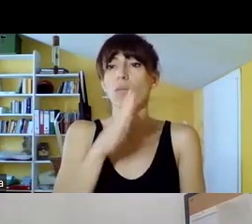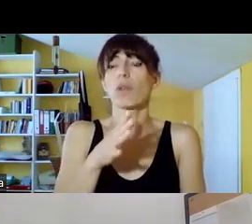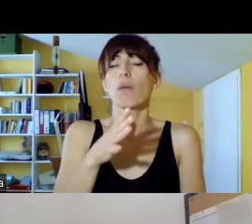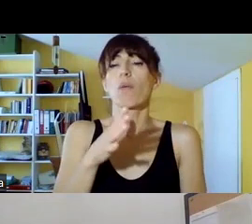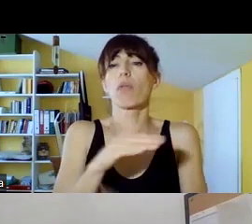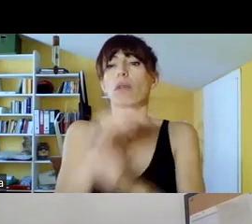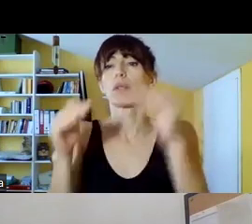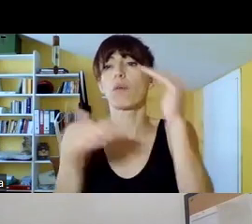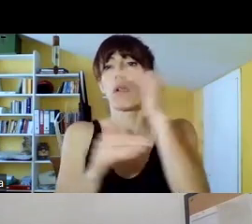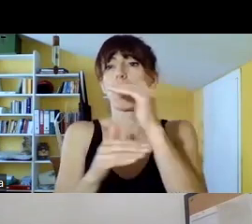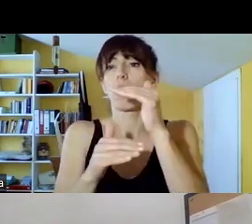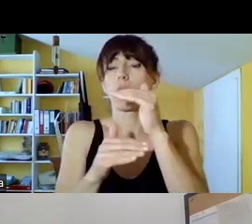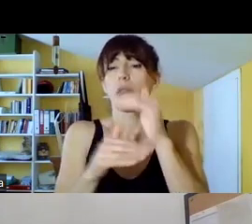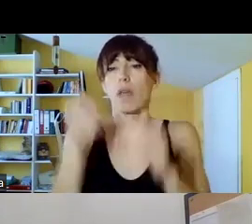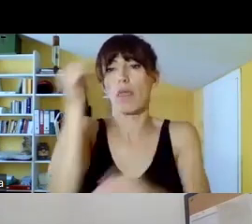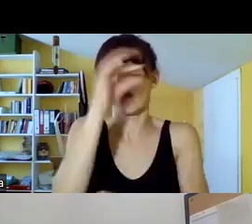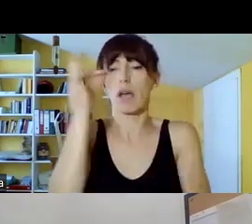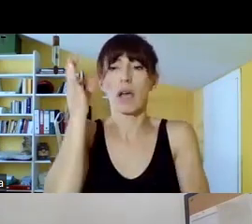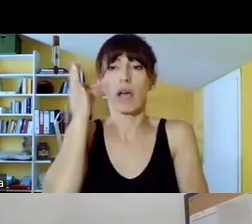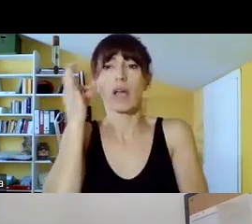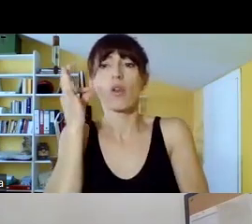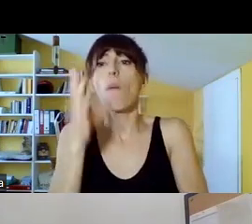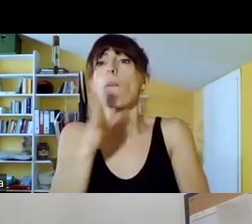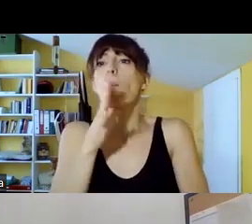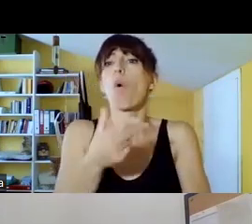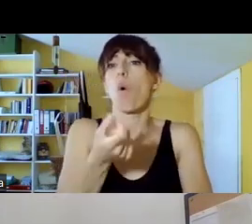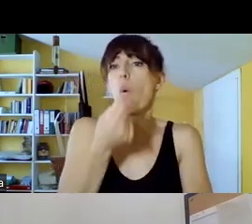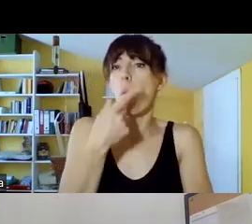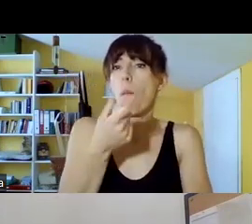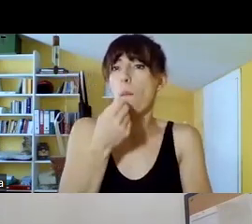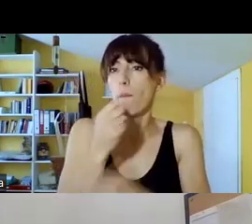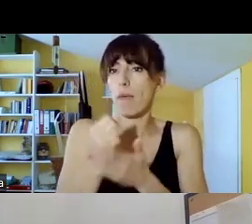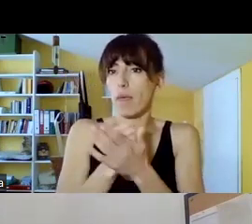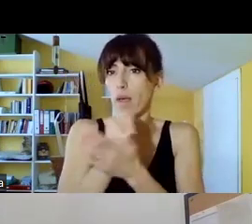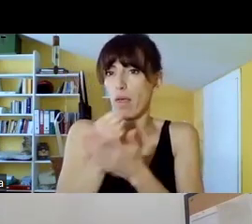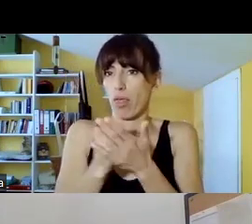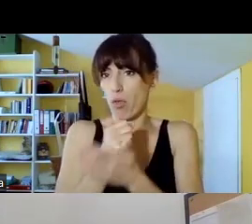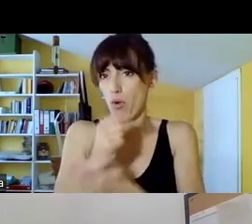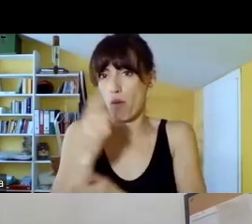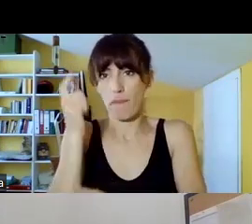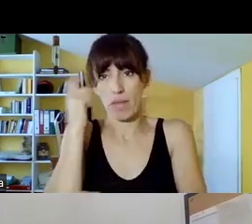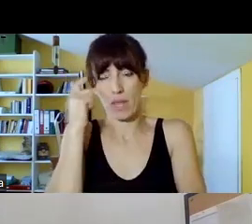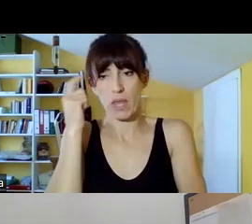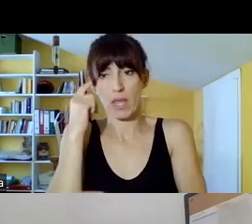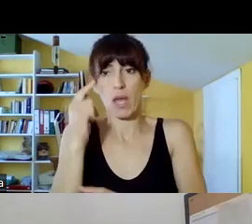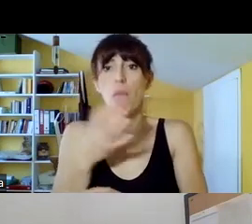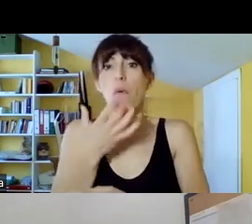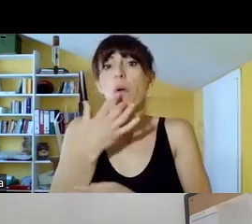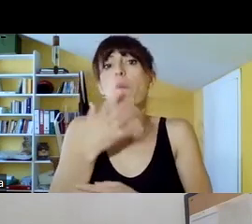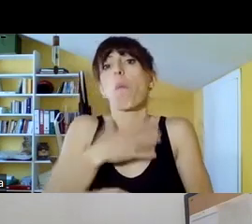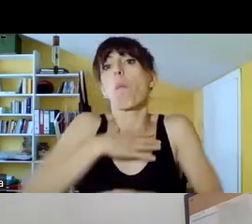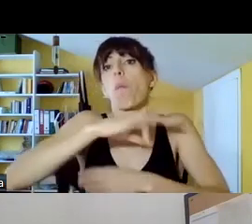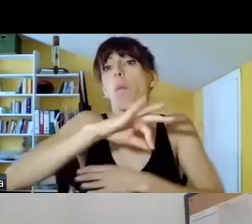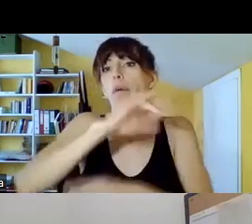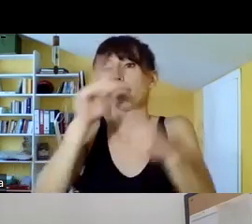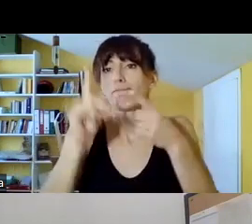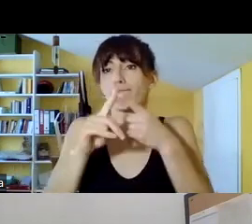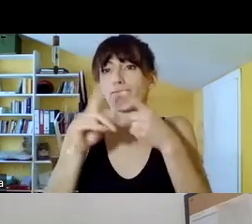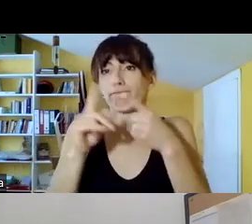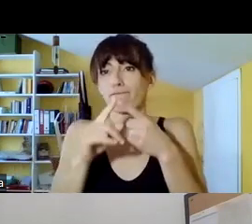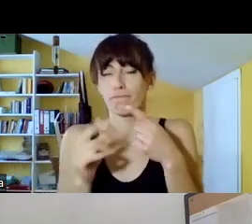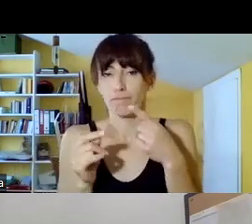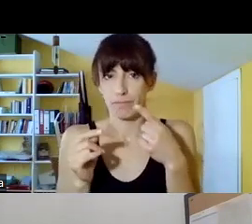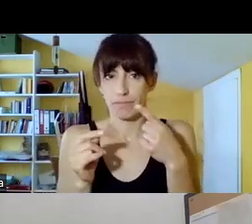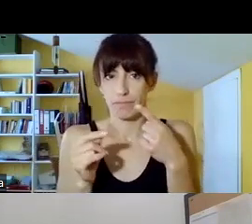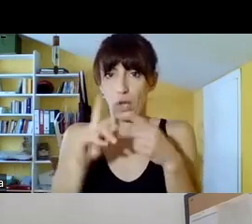en la medicalización de la salud mental, por un lado tendríamos que podría ser consecuencia de